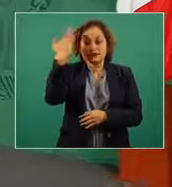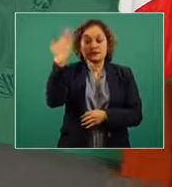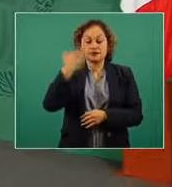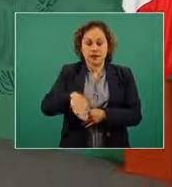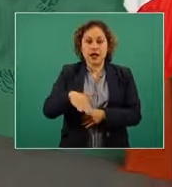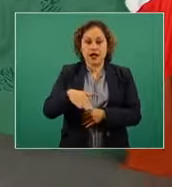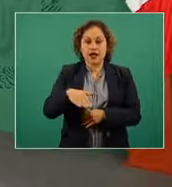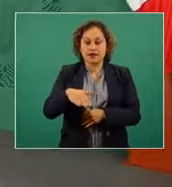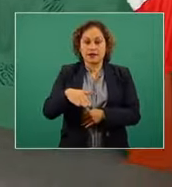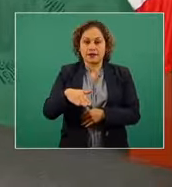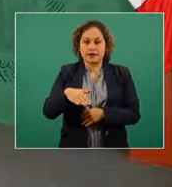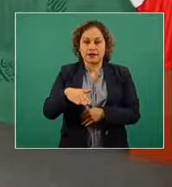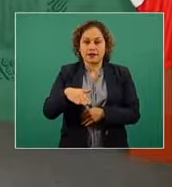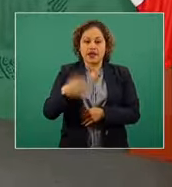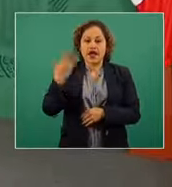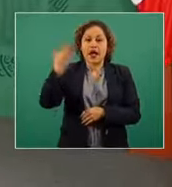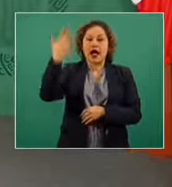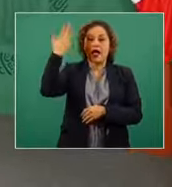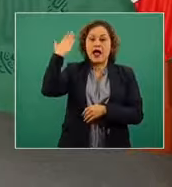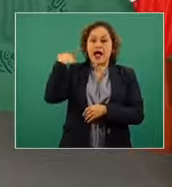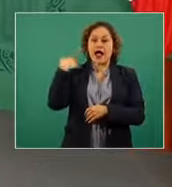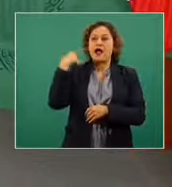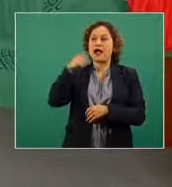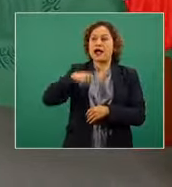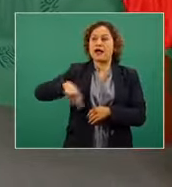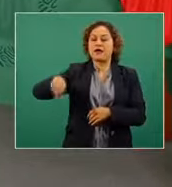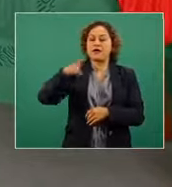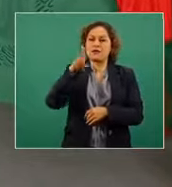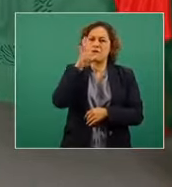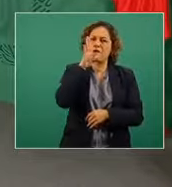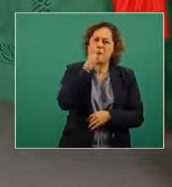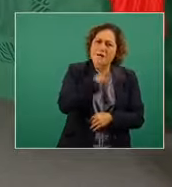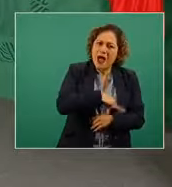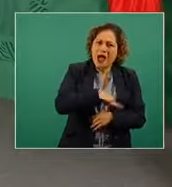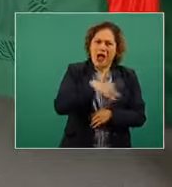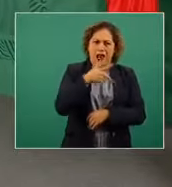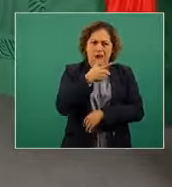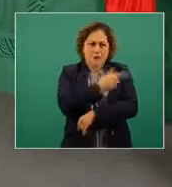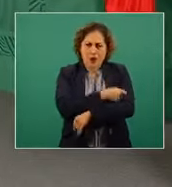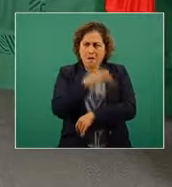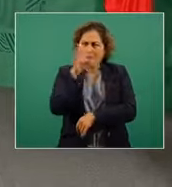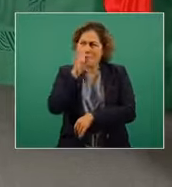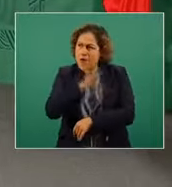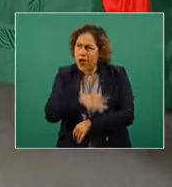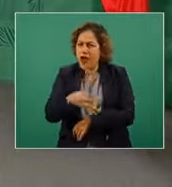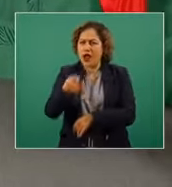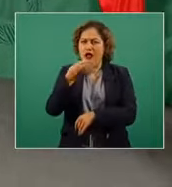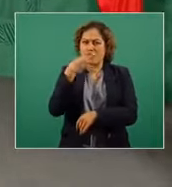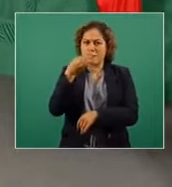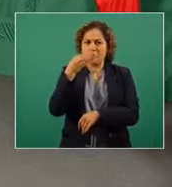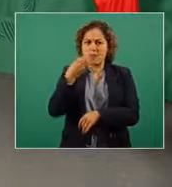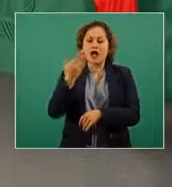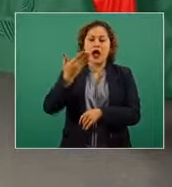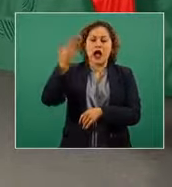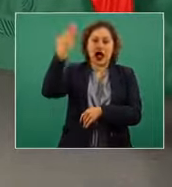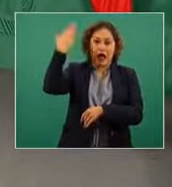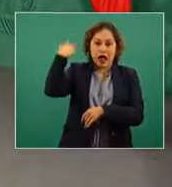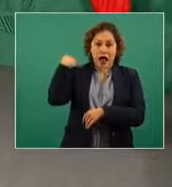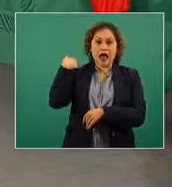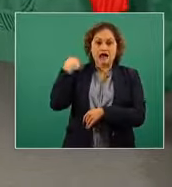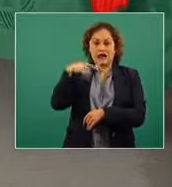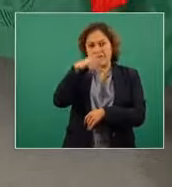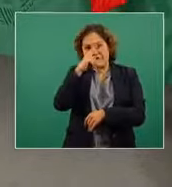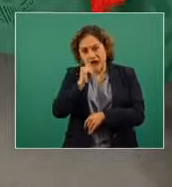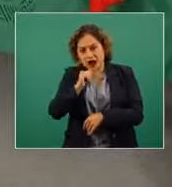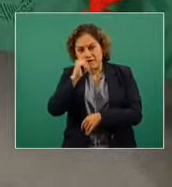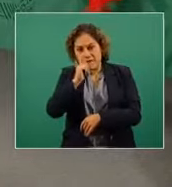una planta para producir las vacunas y se había avanzado